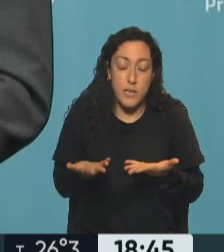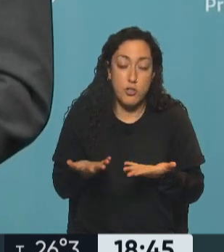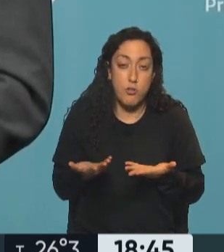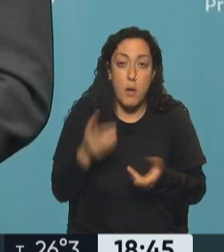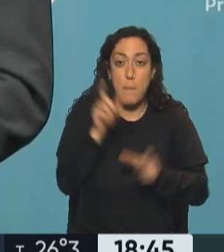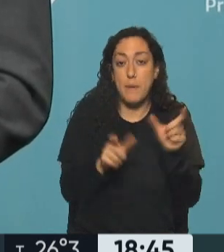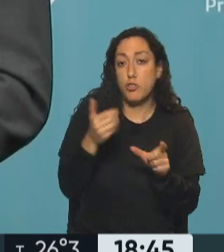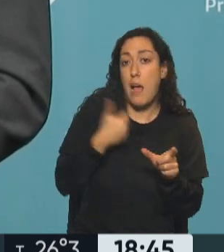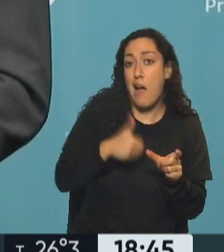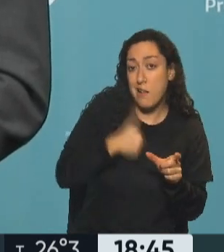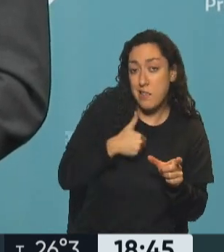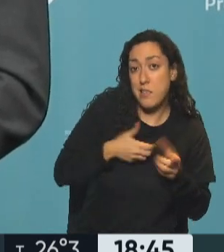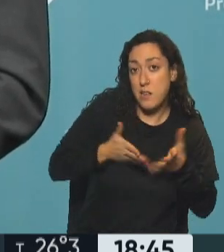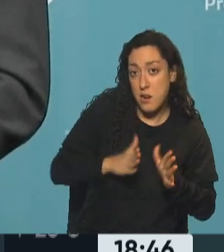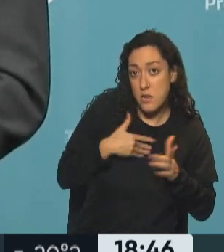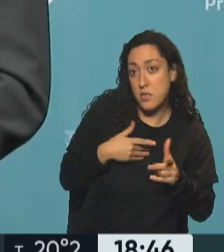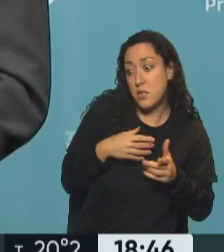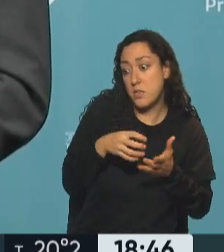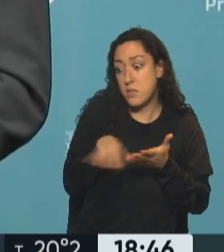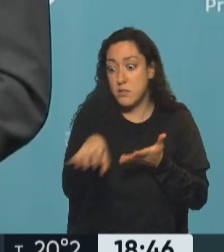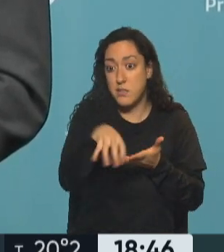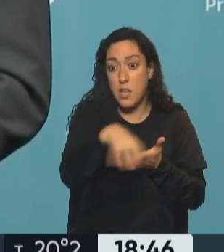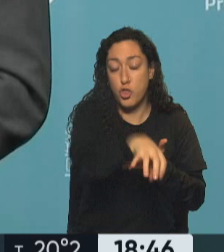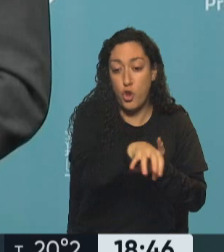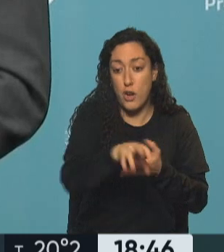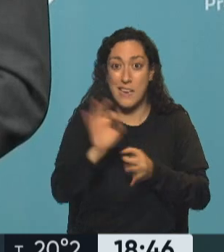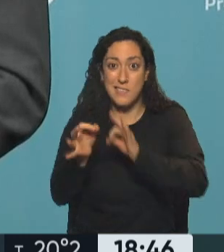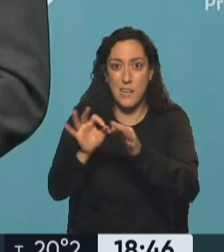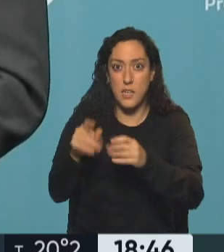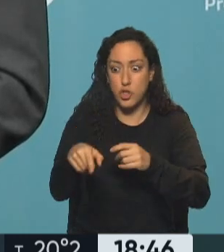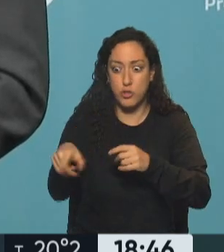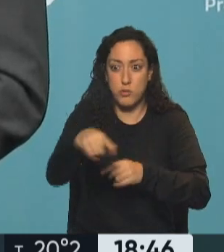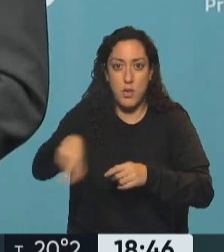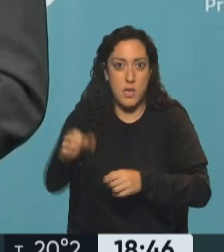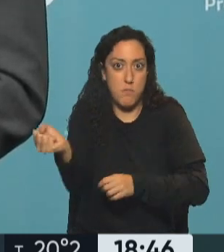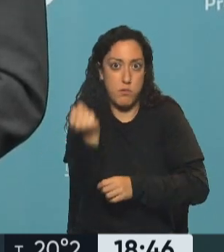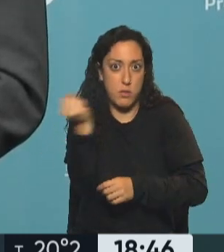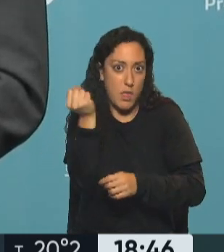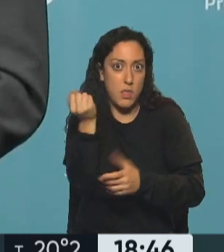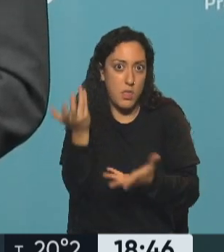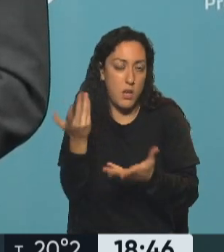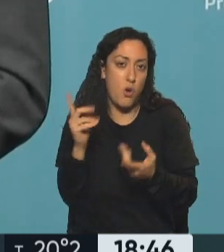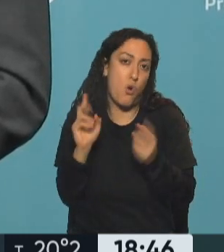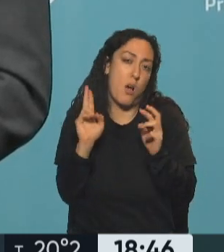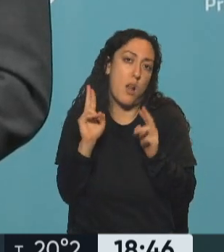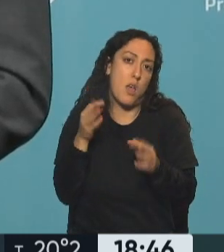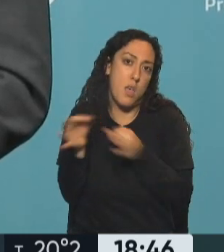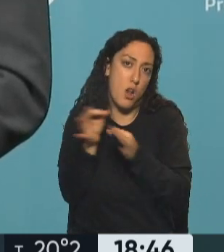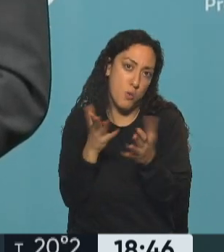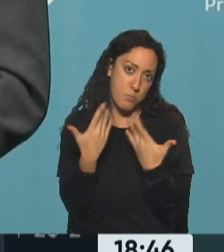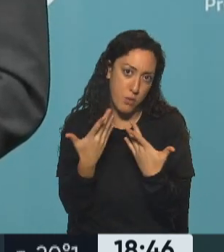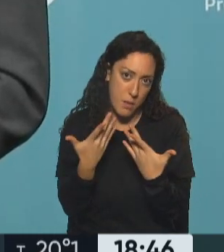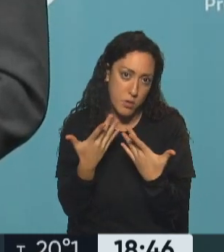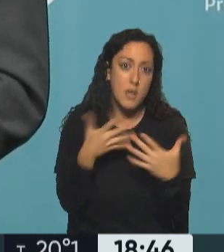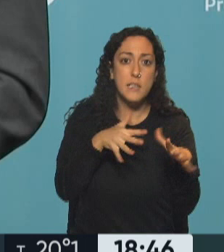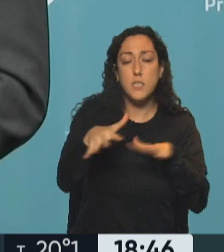argentinos con los sectores estratégicos el mejor esquema de diálogo, que podamos sobrellevar ciertas situaciones